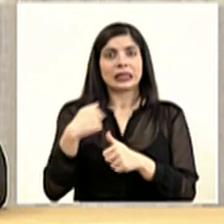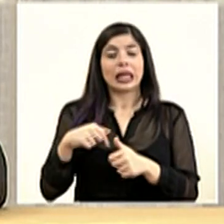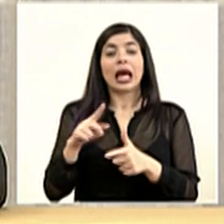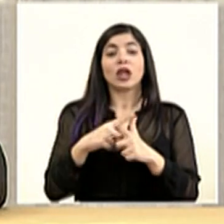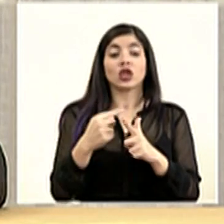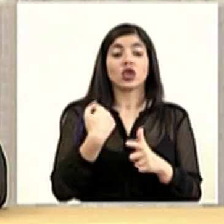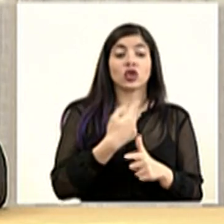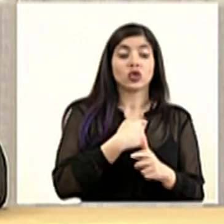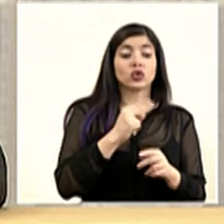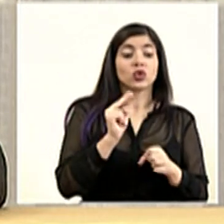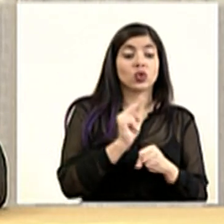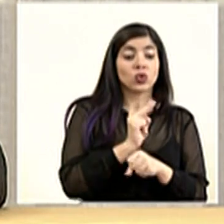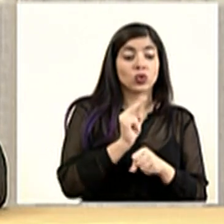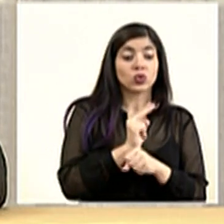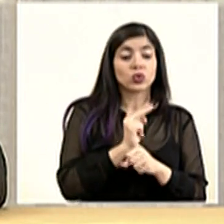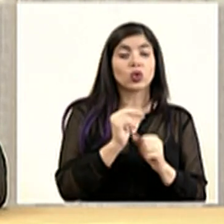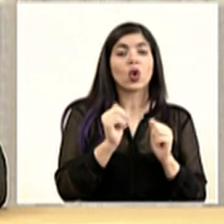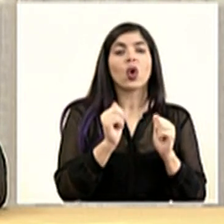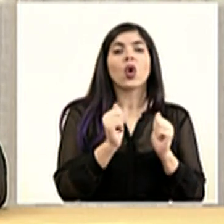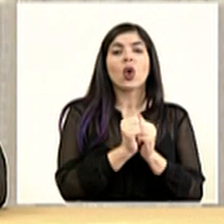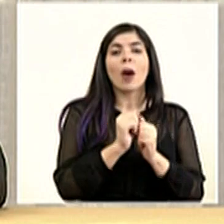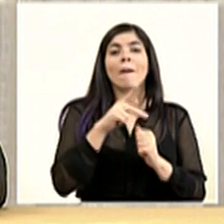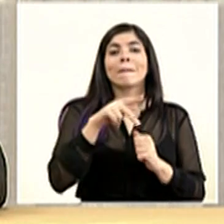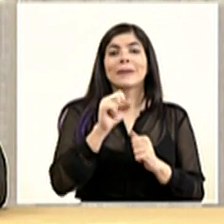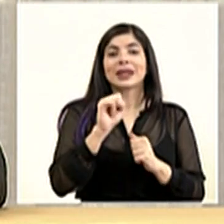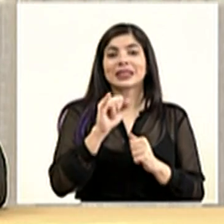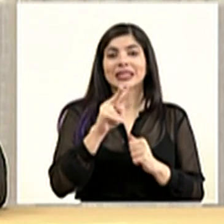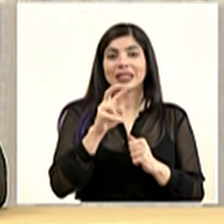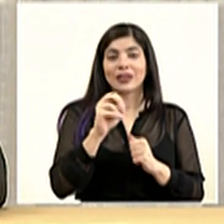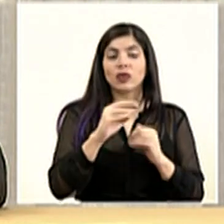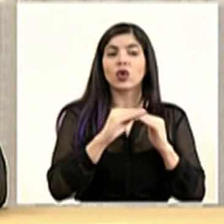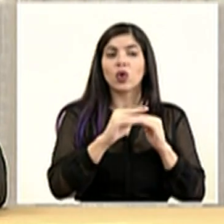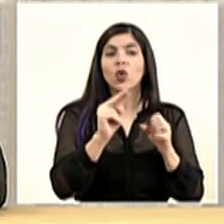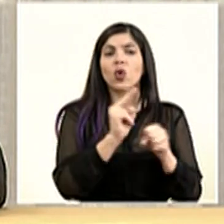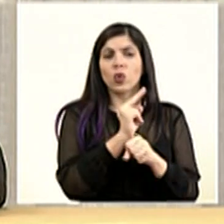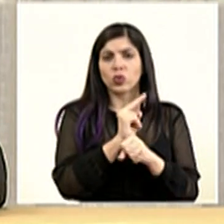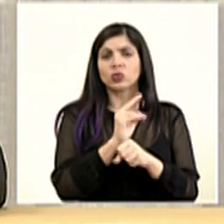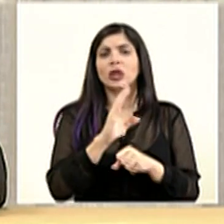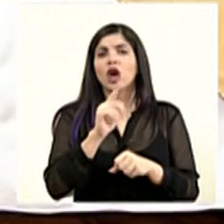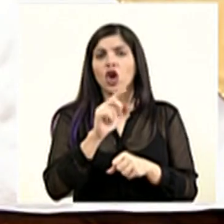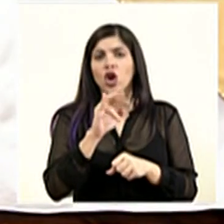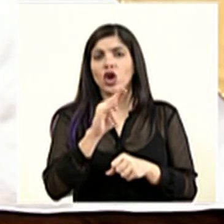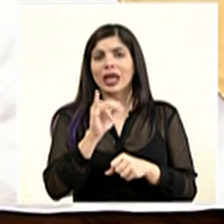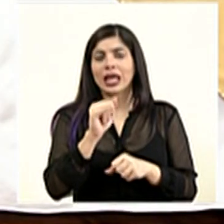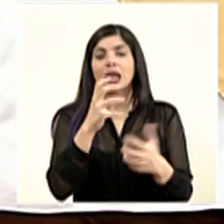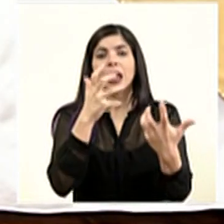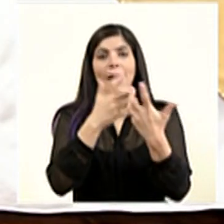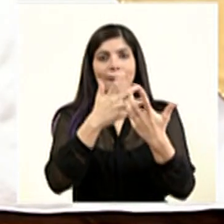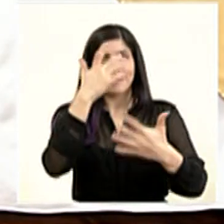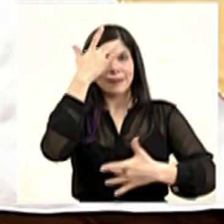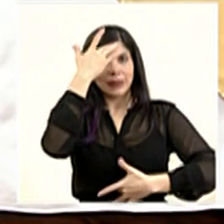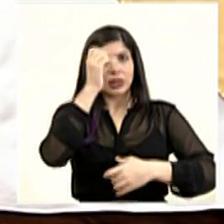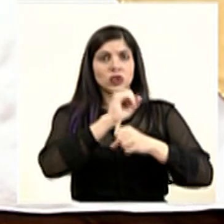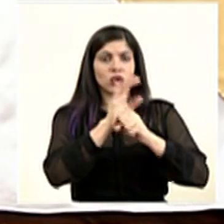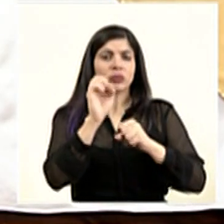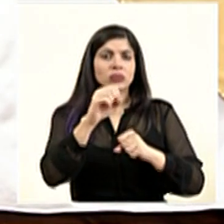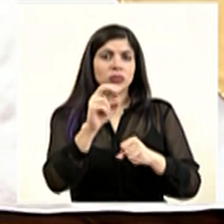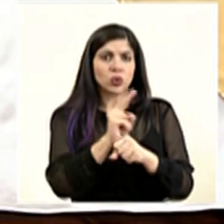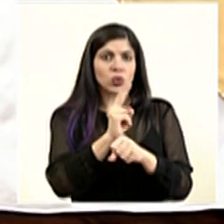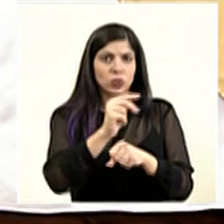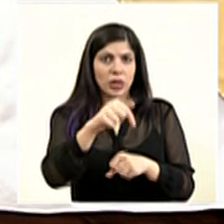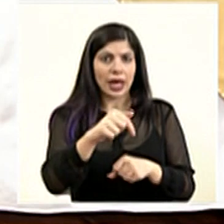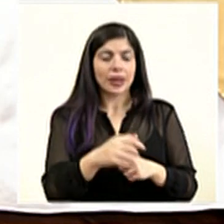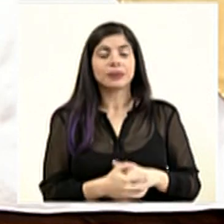usando, bajo el principio de uso compasivo, la hidroxicloroquina para los pacientes COVID-19. La siguiente consulta también es para el